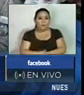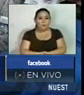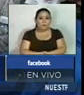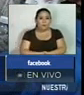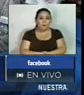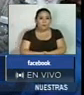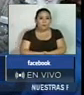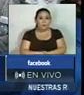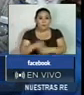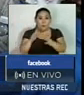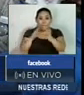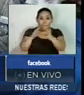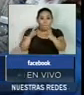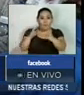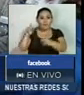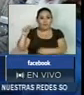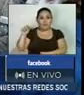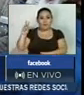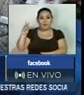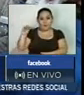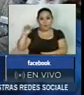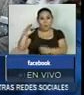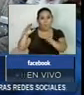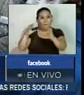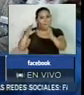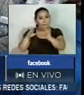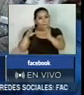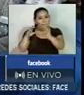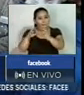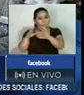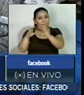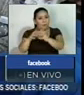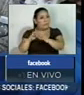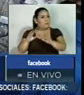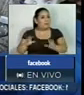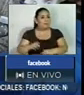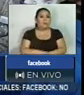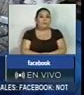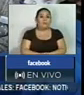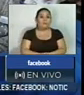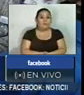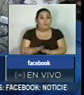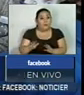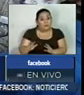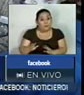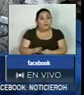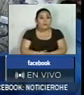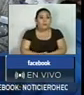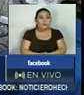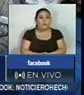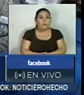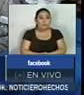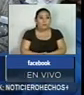el nivel tumoral ha bajado considerablemente, ¿verdad? Así que